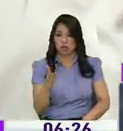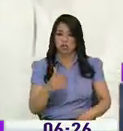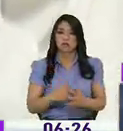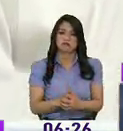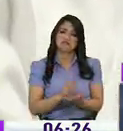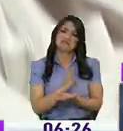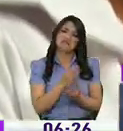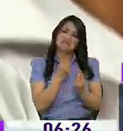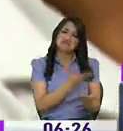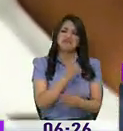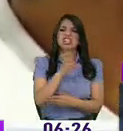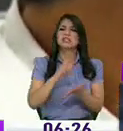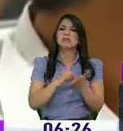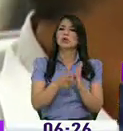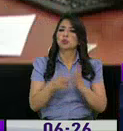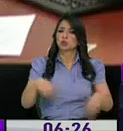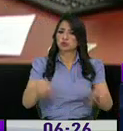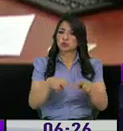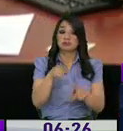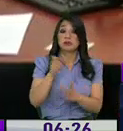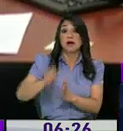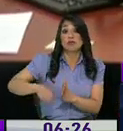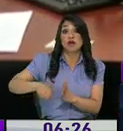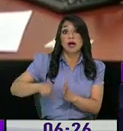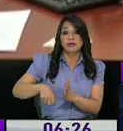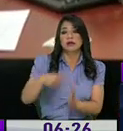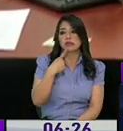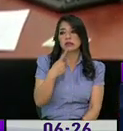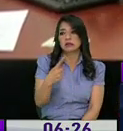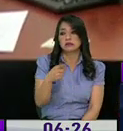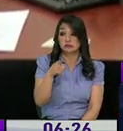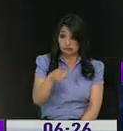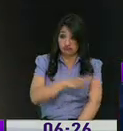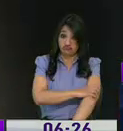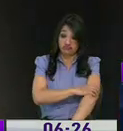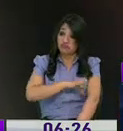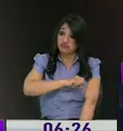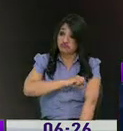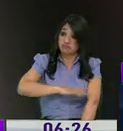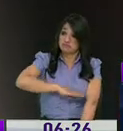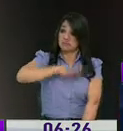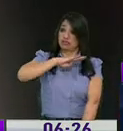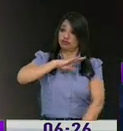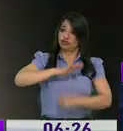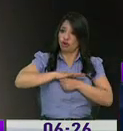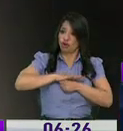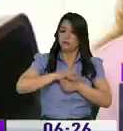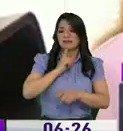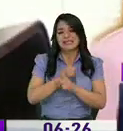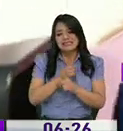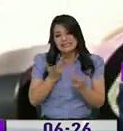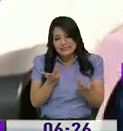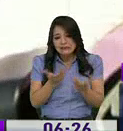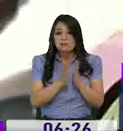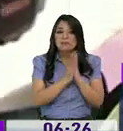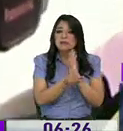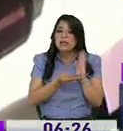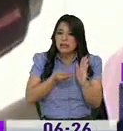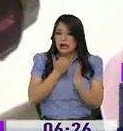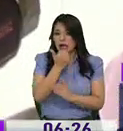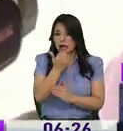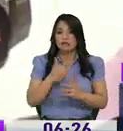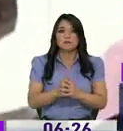de 30 minutos, en la que la abogada argumentó su hipertensión y una presunta exigencia. El hermano le